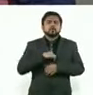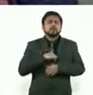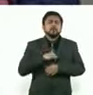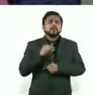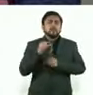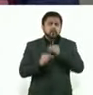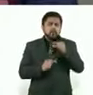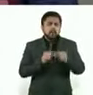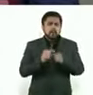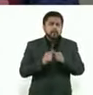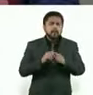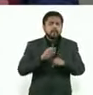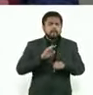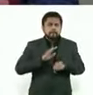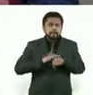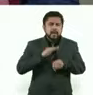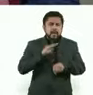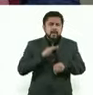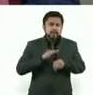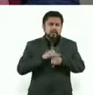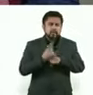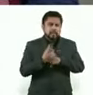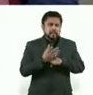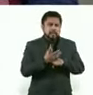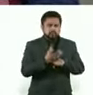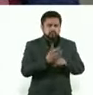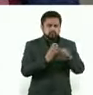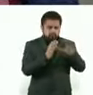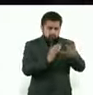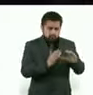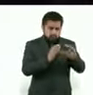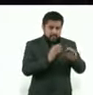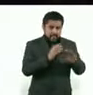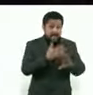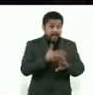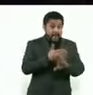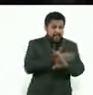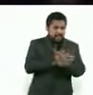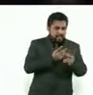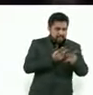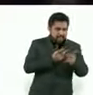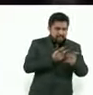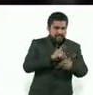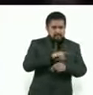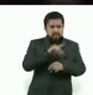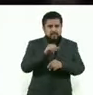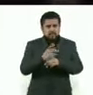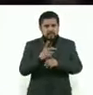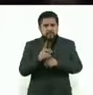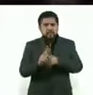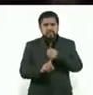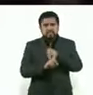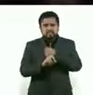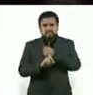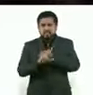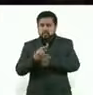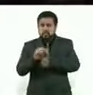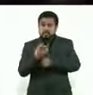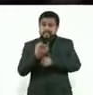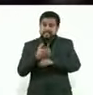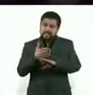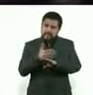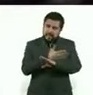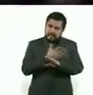vez es mayor con respecto al correctivo y al final de la administración tendremos una gráfica muy distinta a la